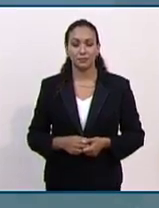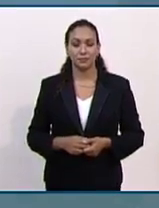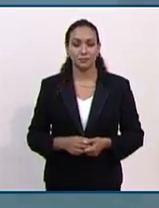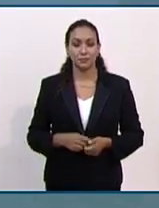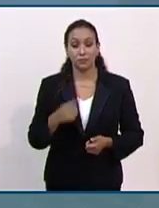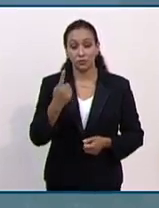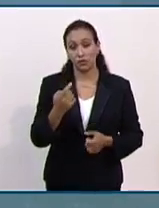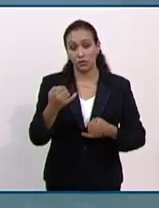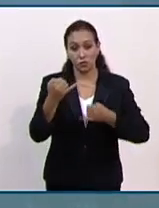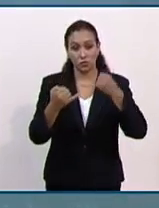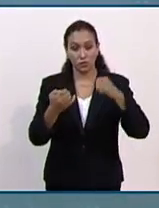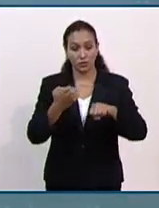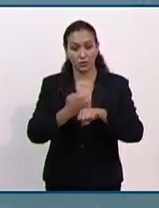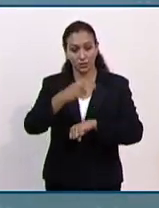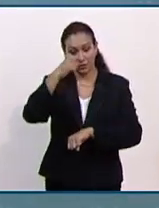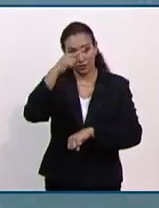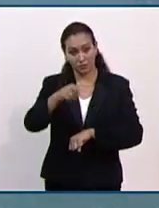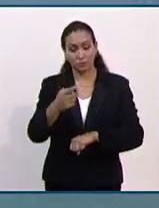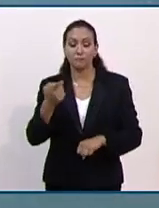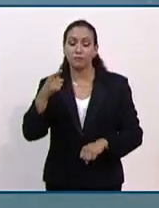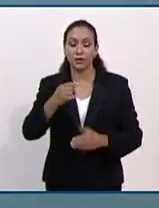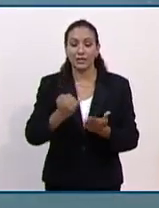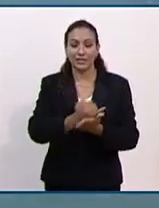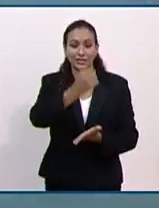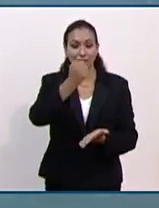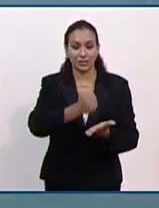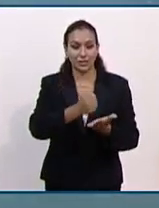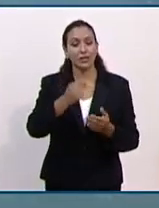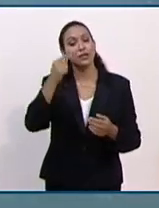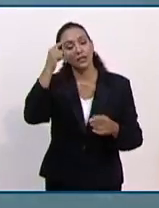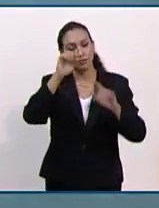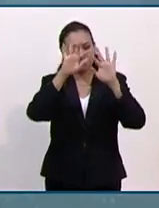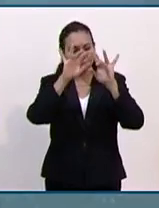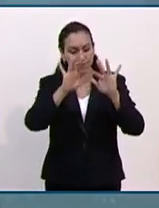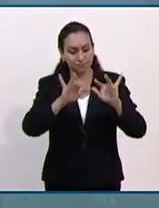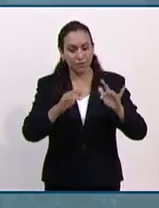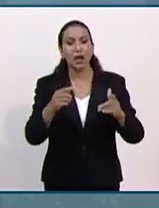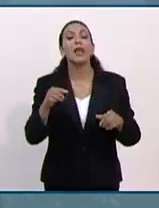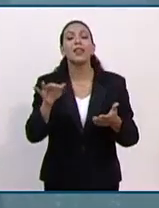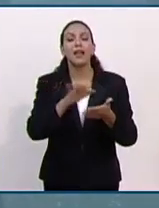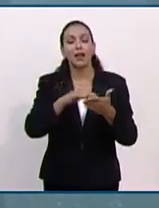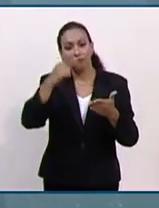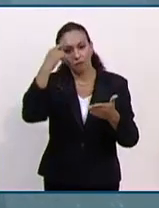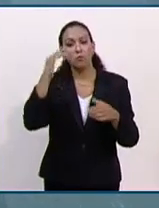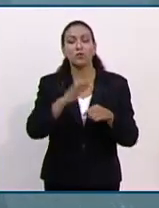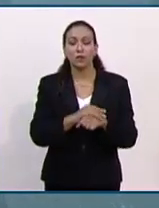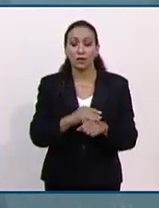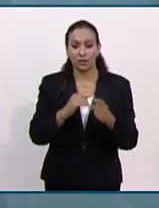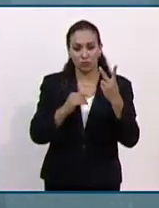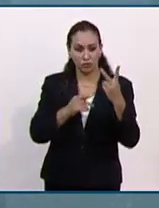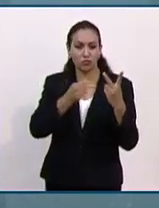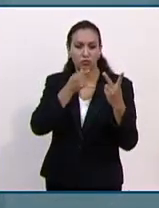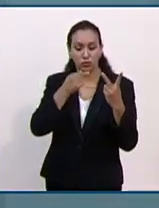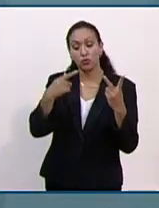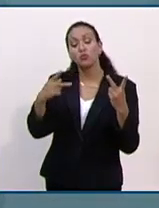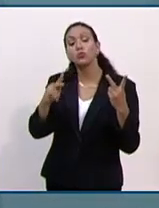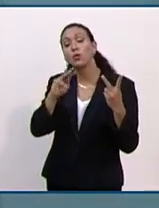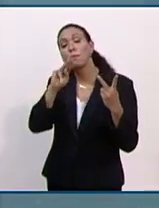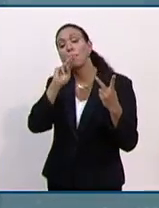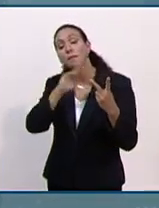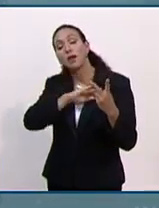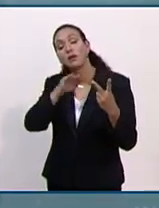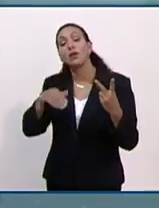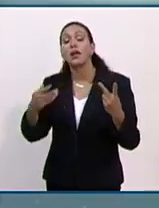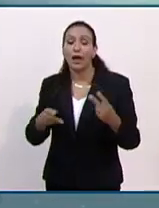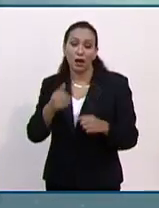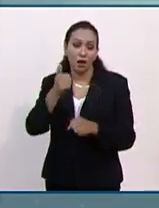Un juez del Estado de México dictó una sentencia en lectura fácil a 2 niños que tras la muerte de su madre quedaron al cuidado de su